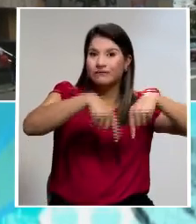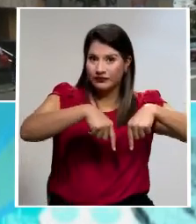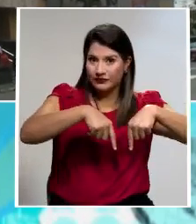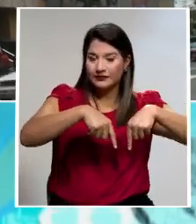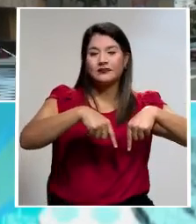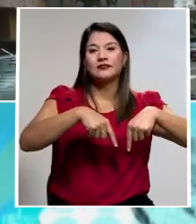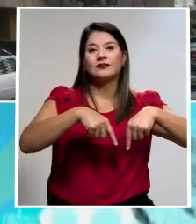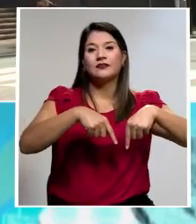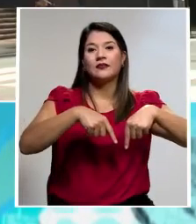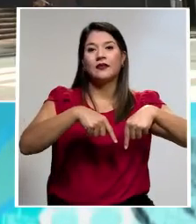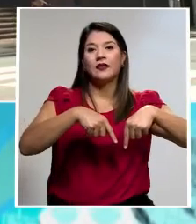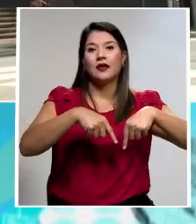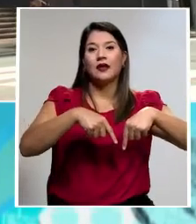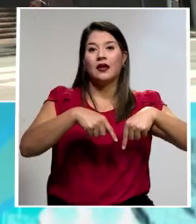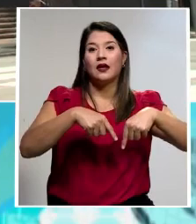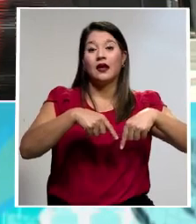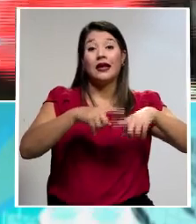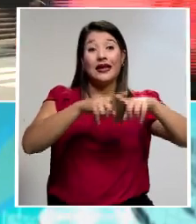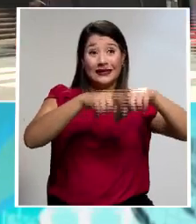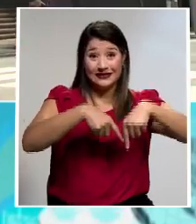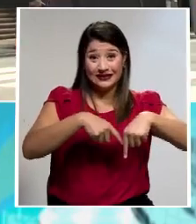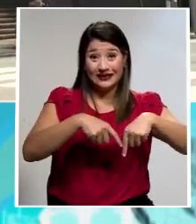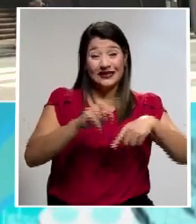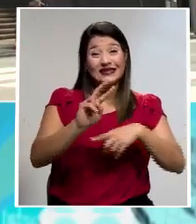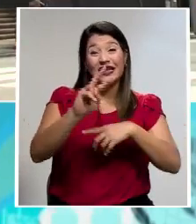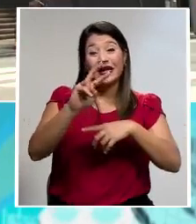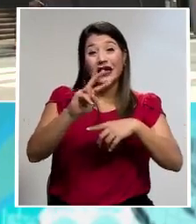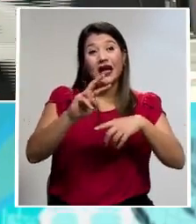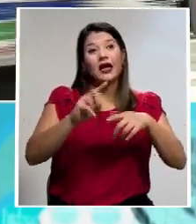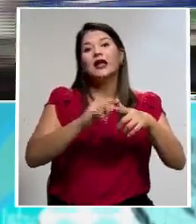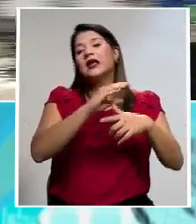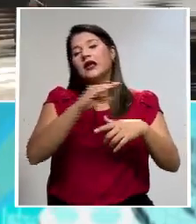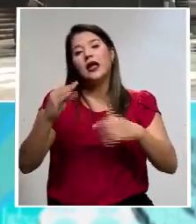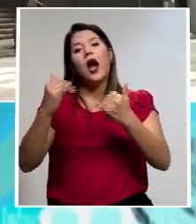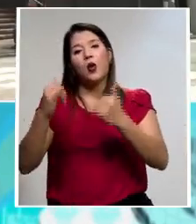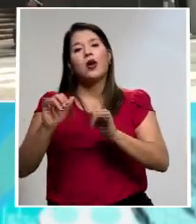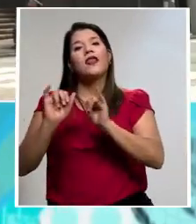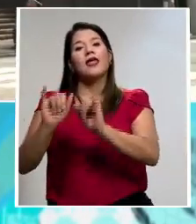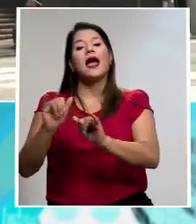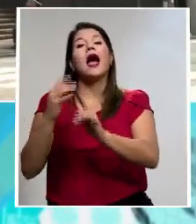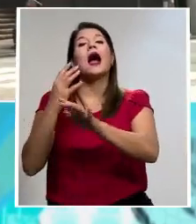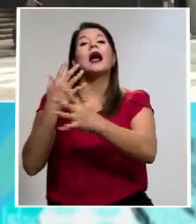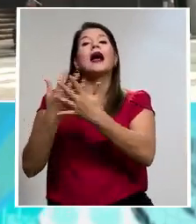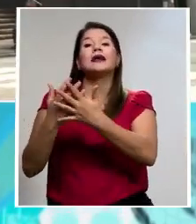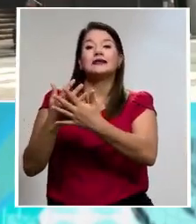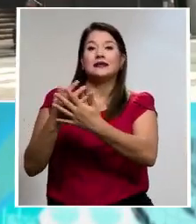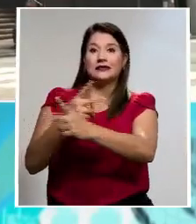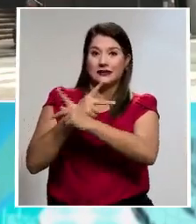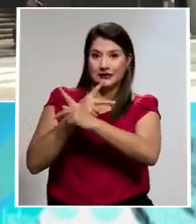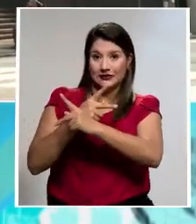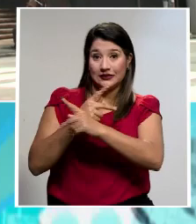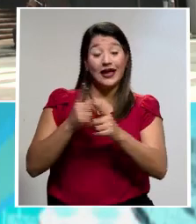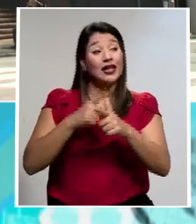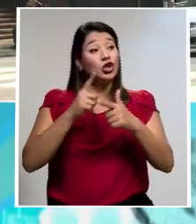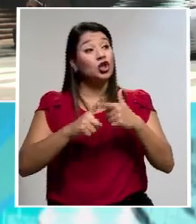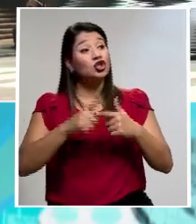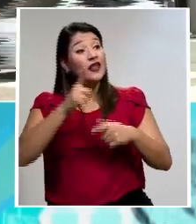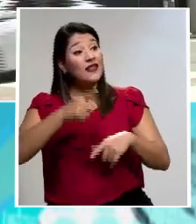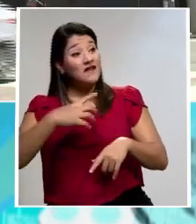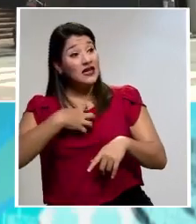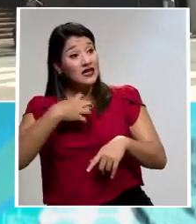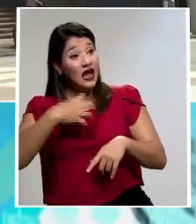que ordenaba la prisión preventiva. Para aclararlo, quien tenía que apelar en este caso eran los abogados defensores. Los